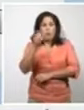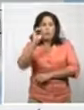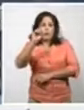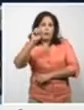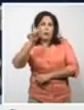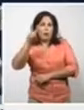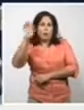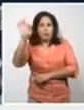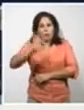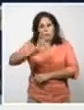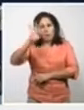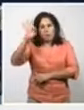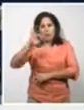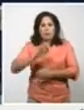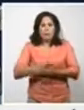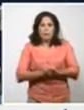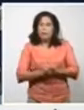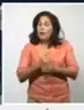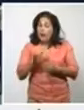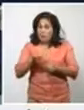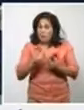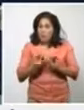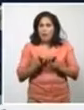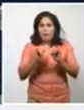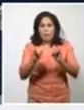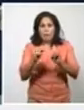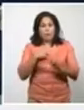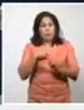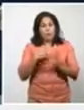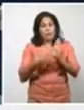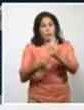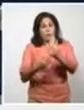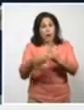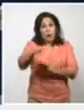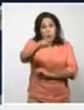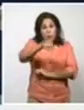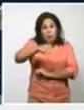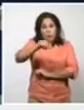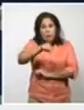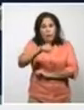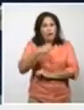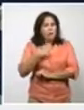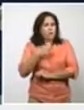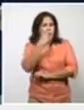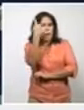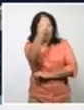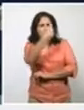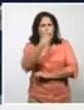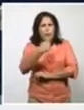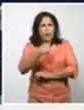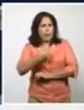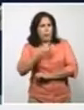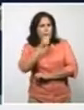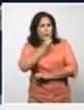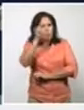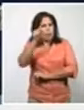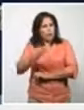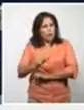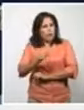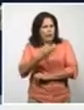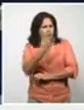6,02%. Esa es la información que traemos y escuchamos las preguntas que puedan